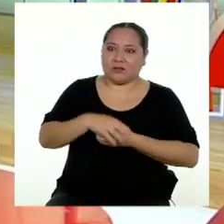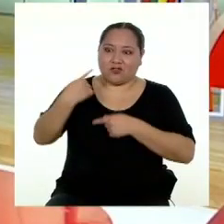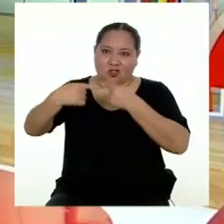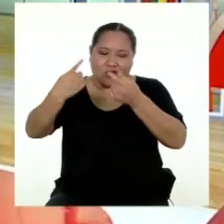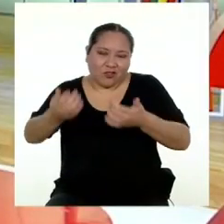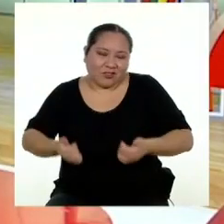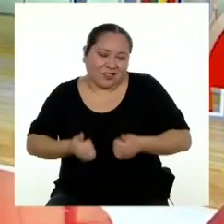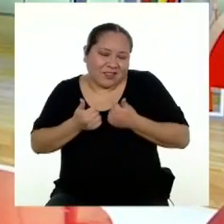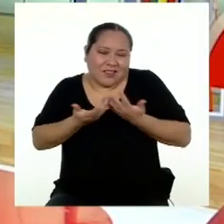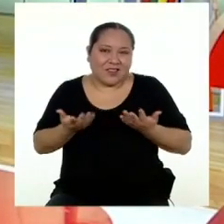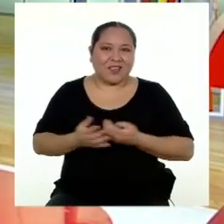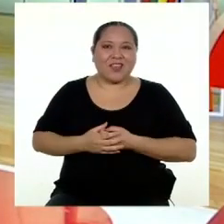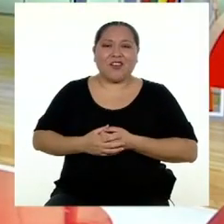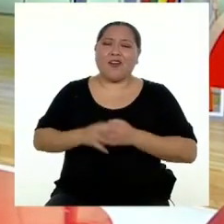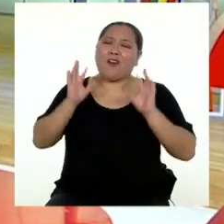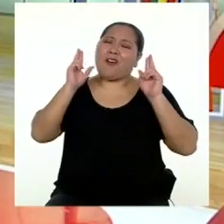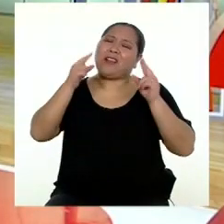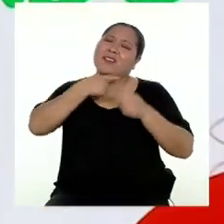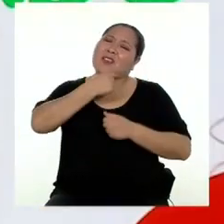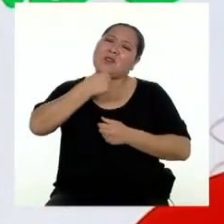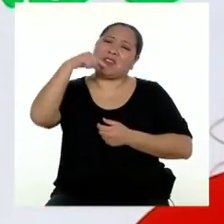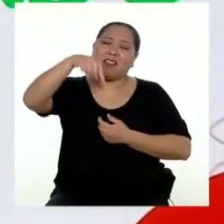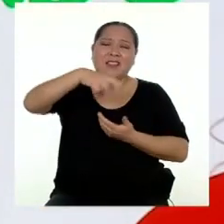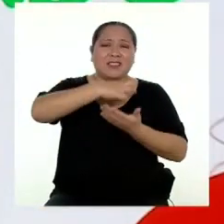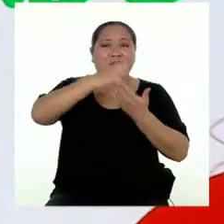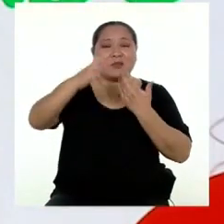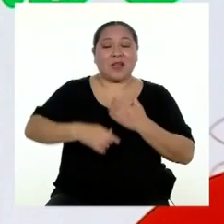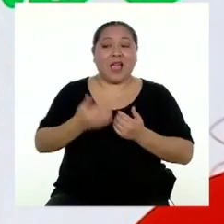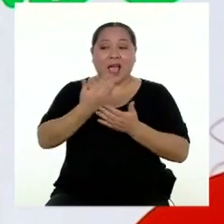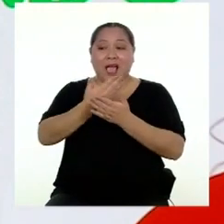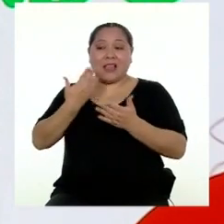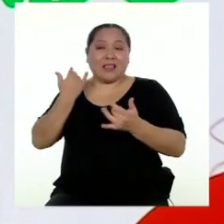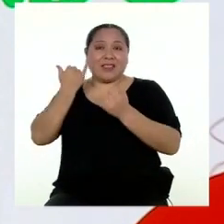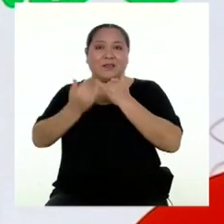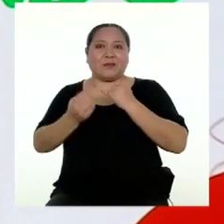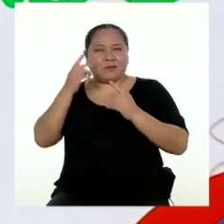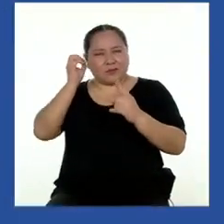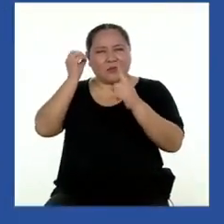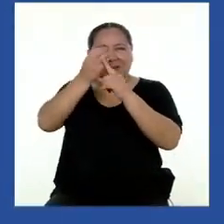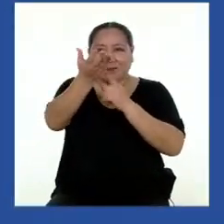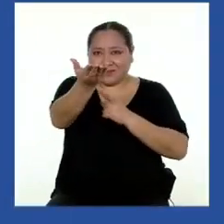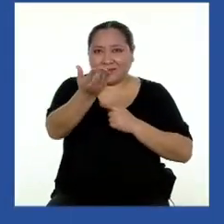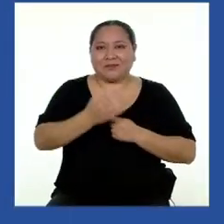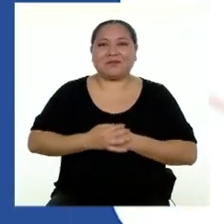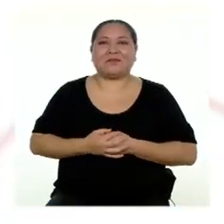que les haya gustado mucho el programa de hoy. Antes de irnos, vamos con el reto, ¿sí?